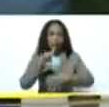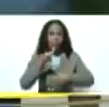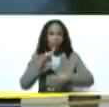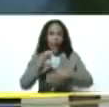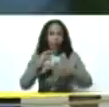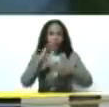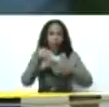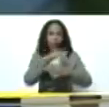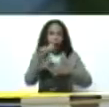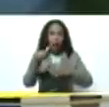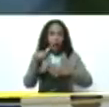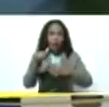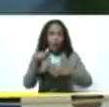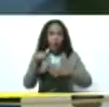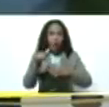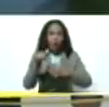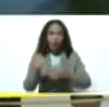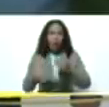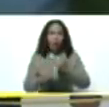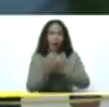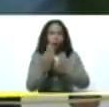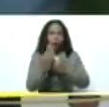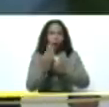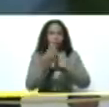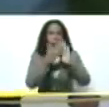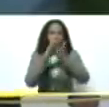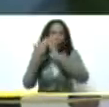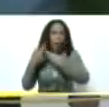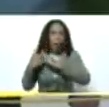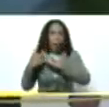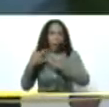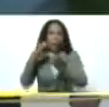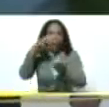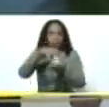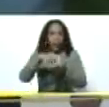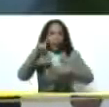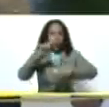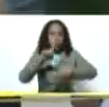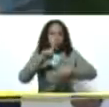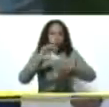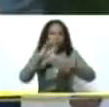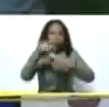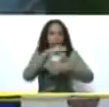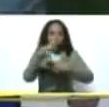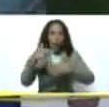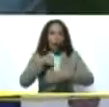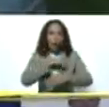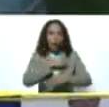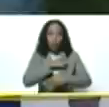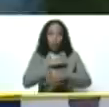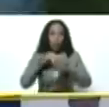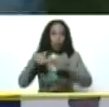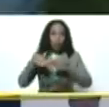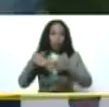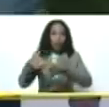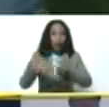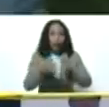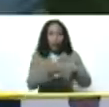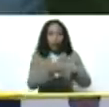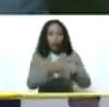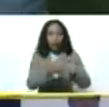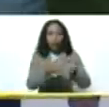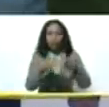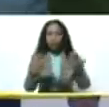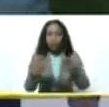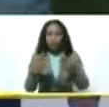Caribe, el ALBA, la Comunidad de Estados Latinoamericanos y Caribeños. Este es nuestro camino, el camino de